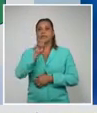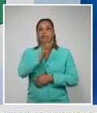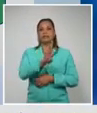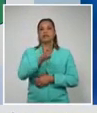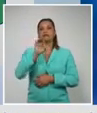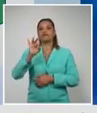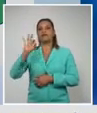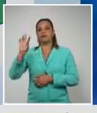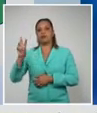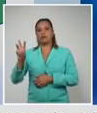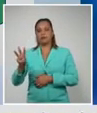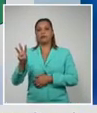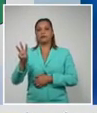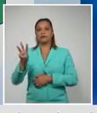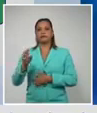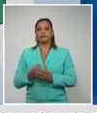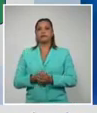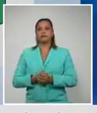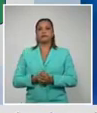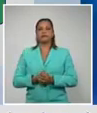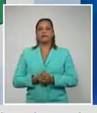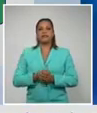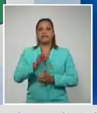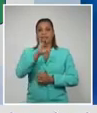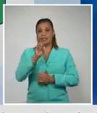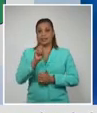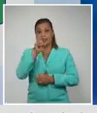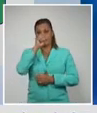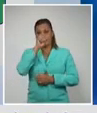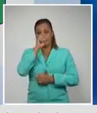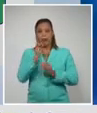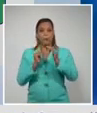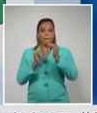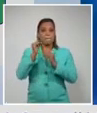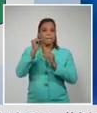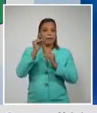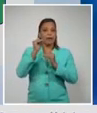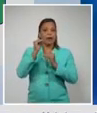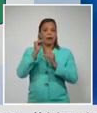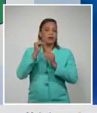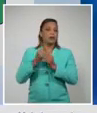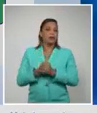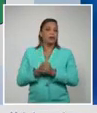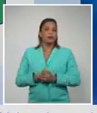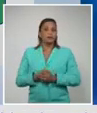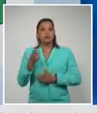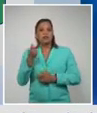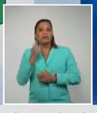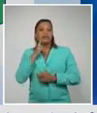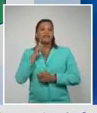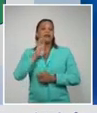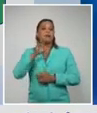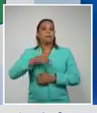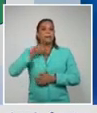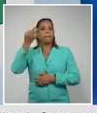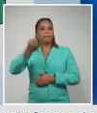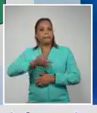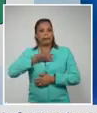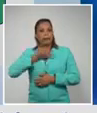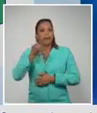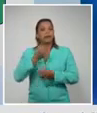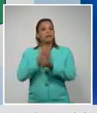383. De 60 y más, y no tengo que decir el riesgo de este grupo de población,